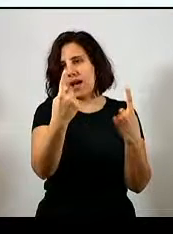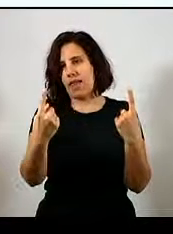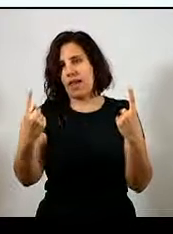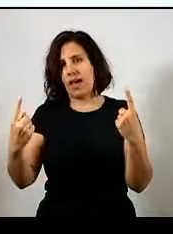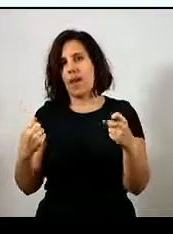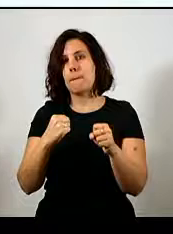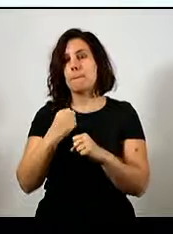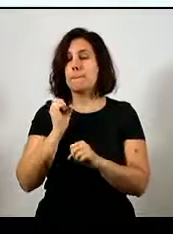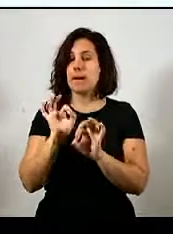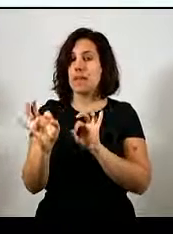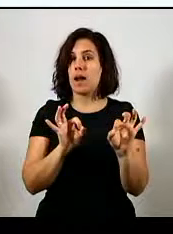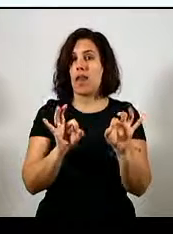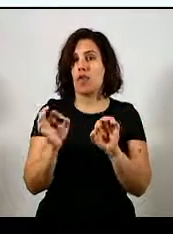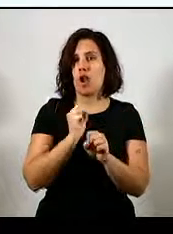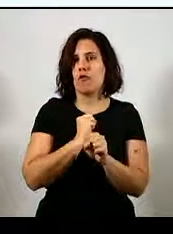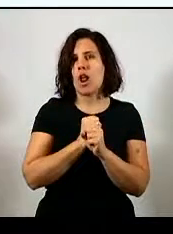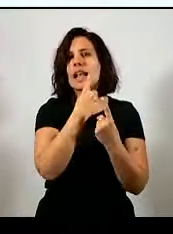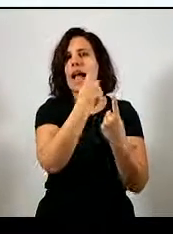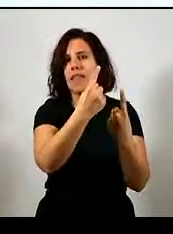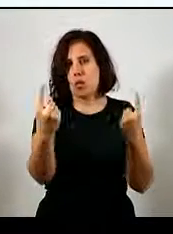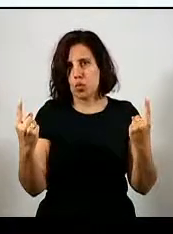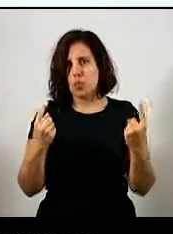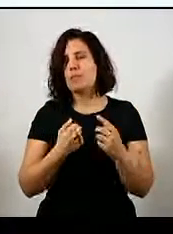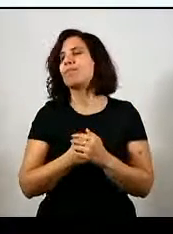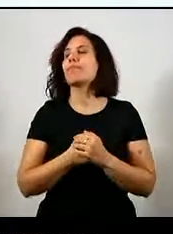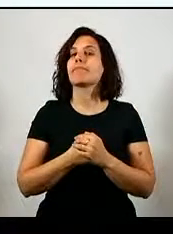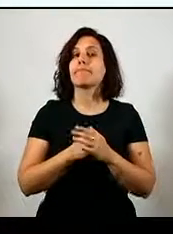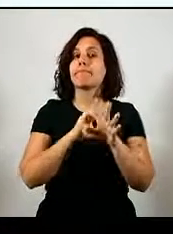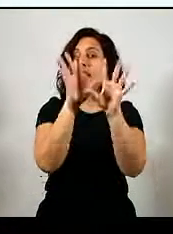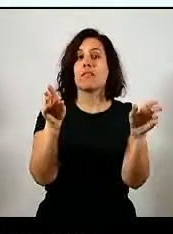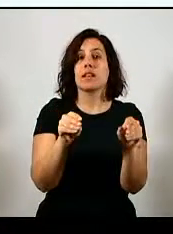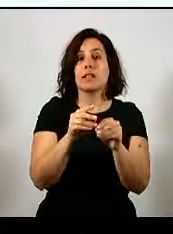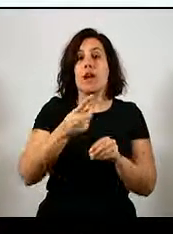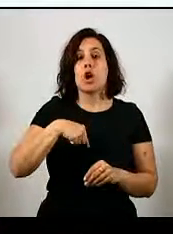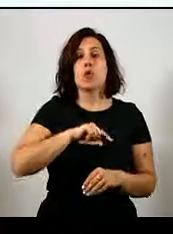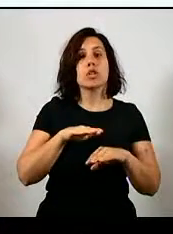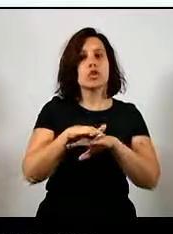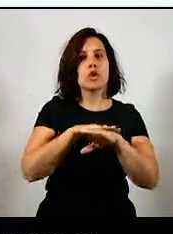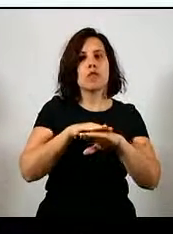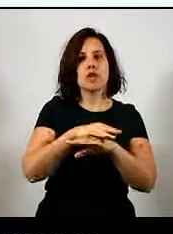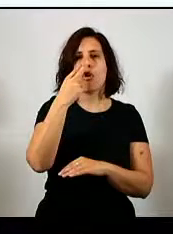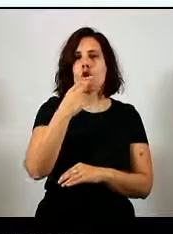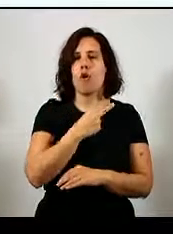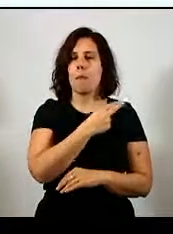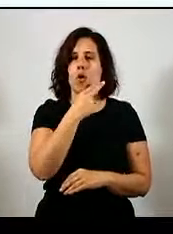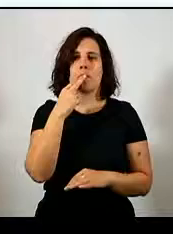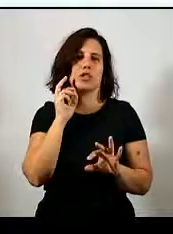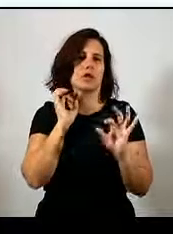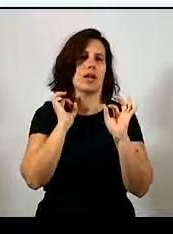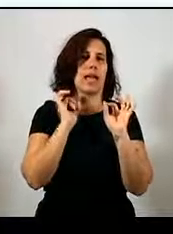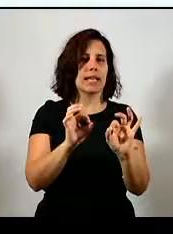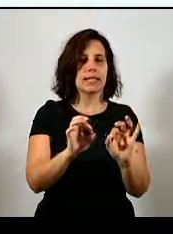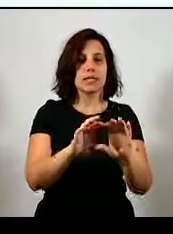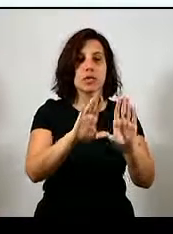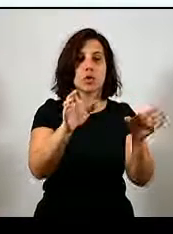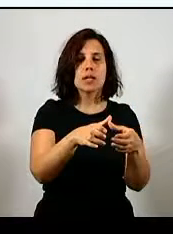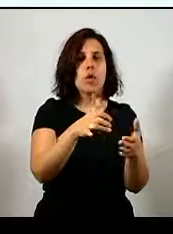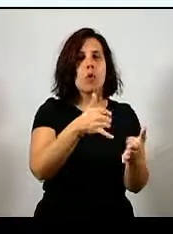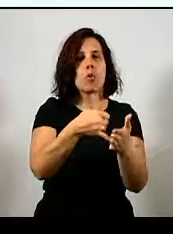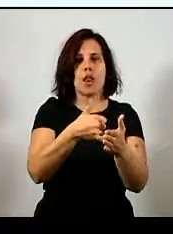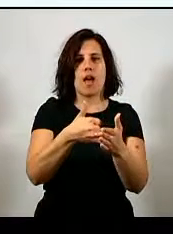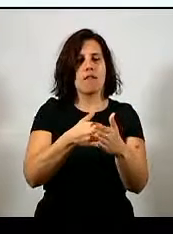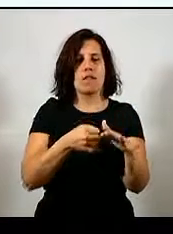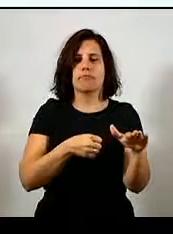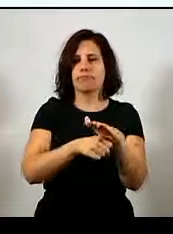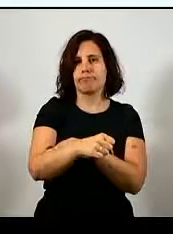laboral. En definitiva, este Gobierno tiene un compromiso claro con la inserción laboral de los colectivos vulnerables. No en